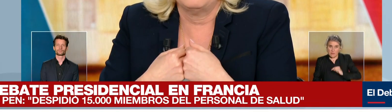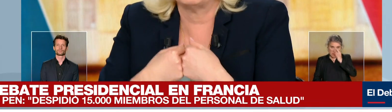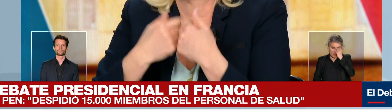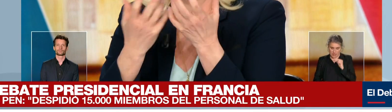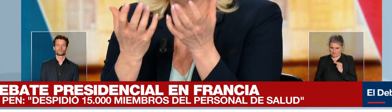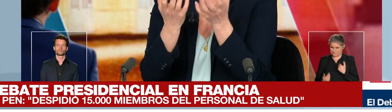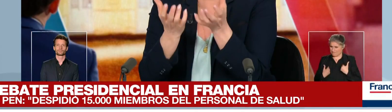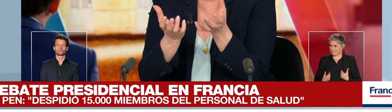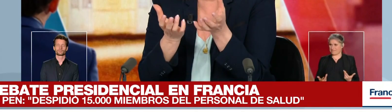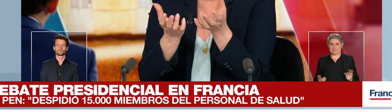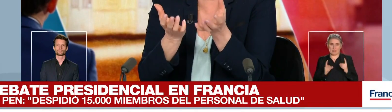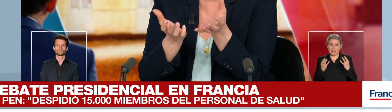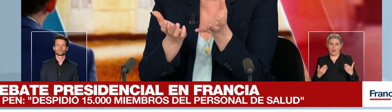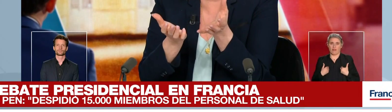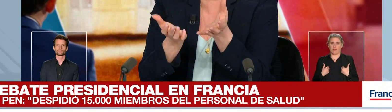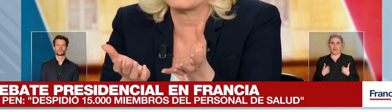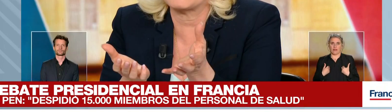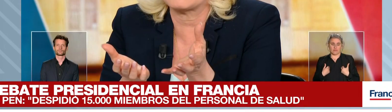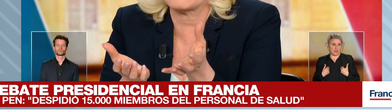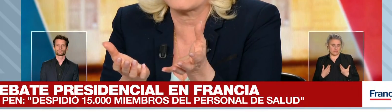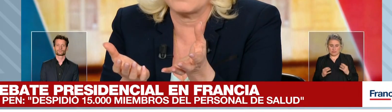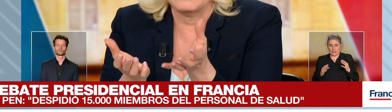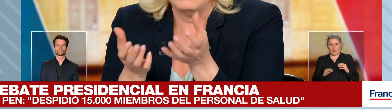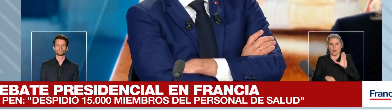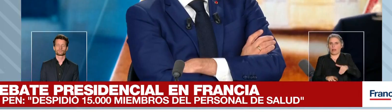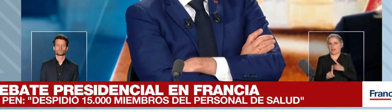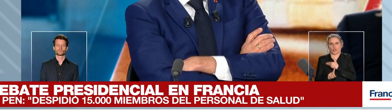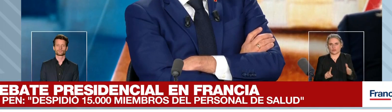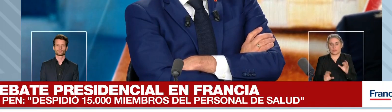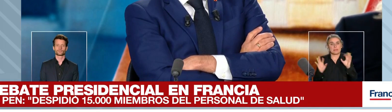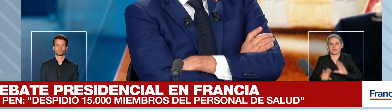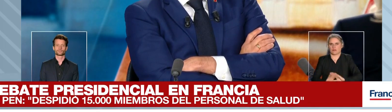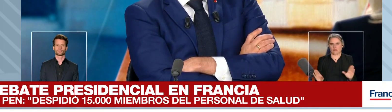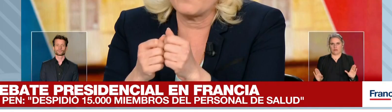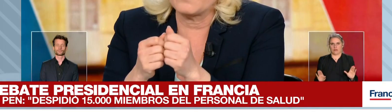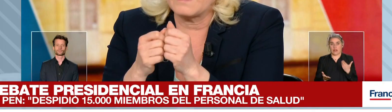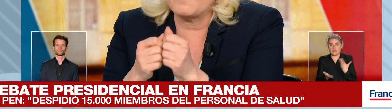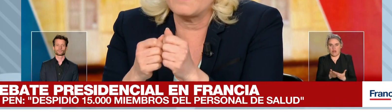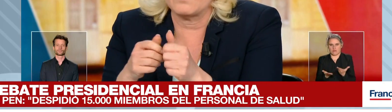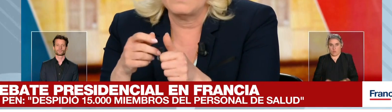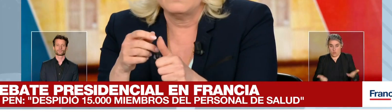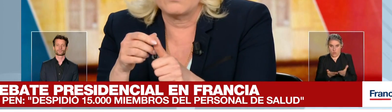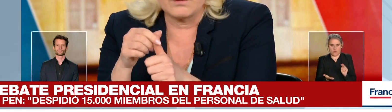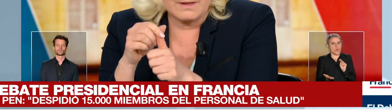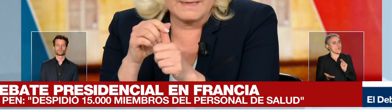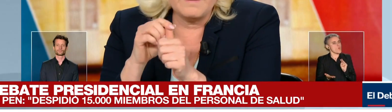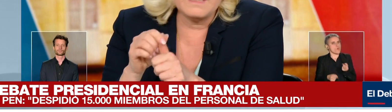este personal se acusaba a sí mismo, decía es que es tan poquito el tiempo que tenemos que es casi un maltrato. Para eso hay que dar